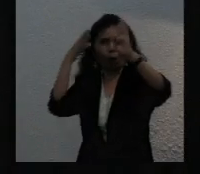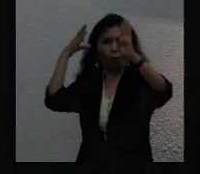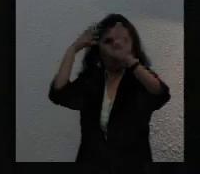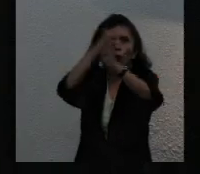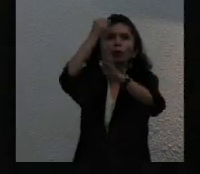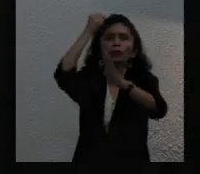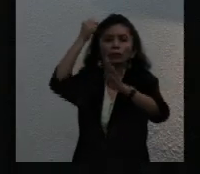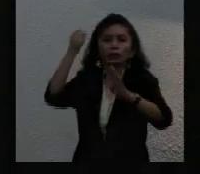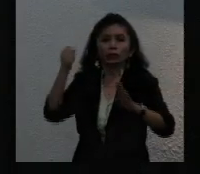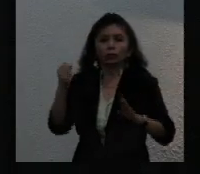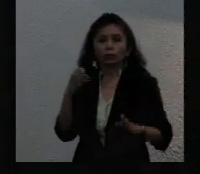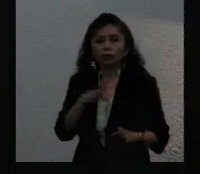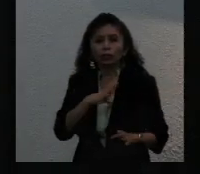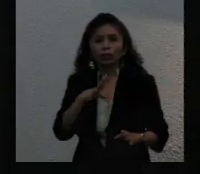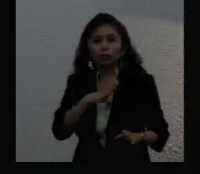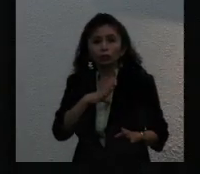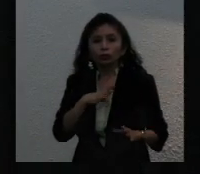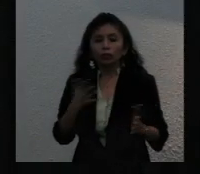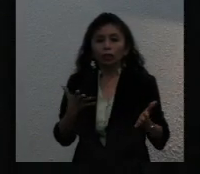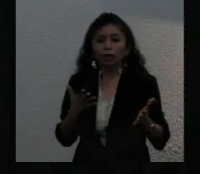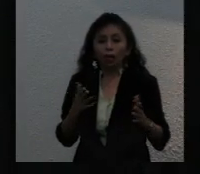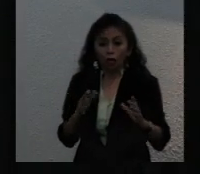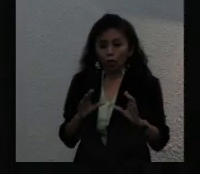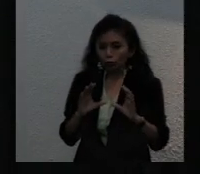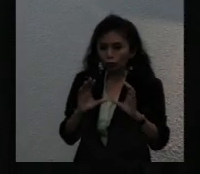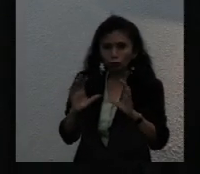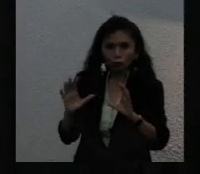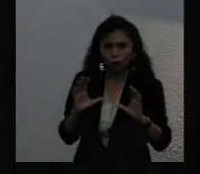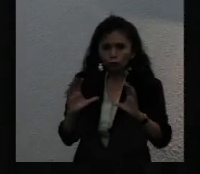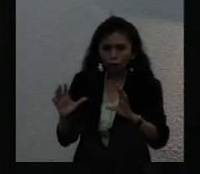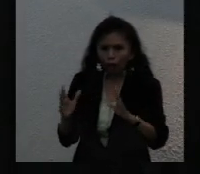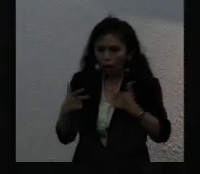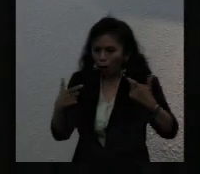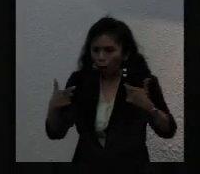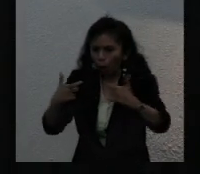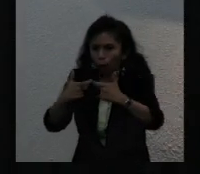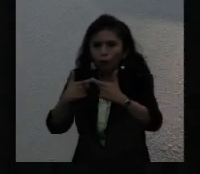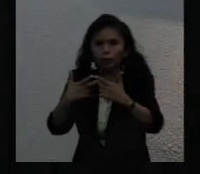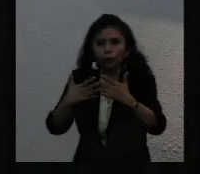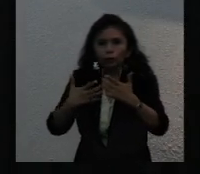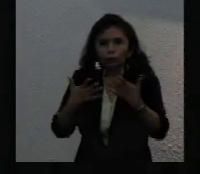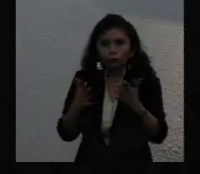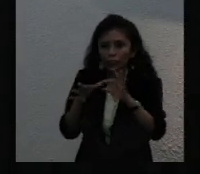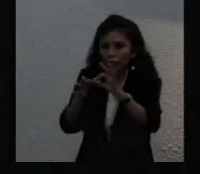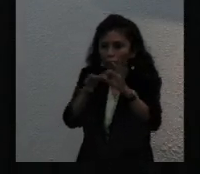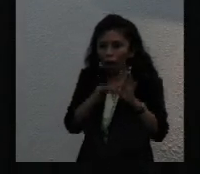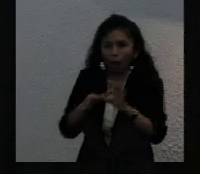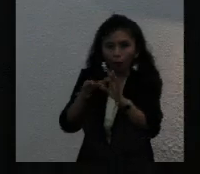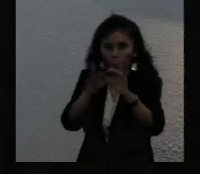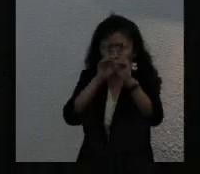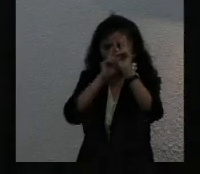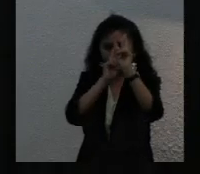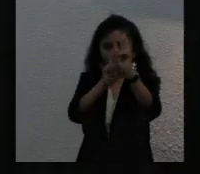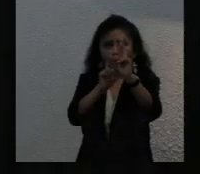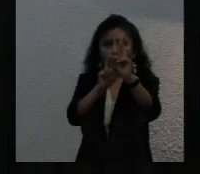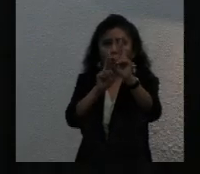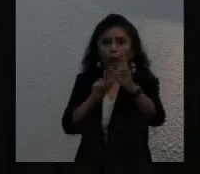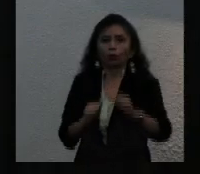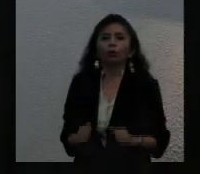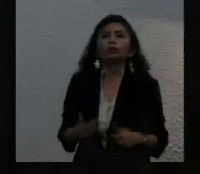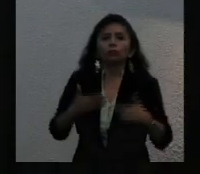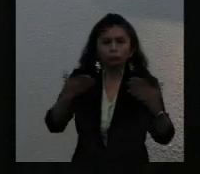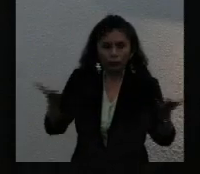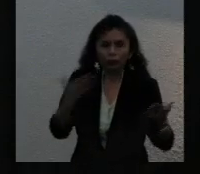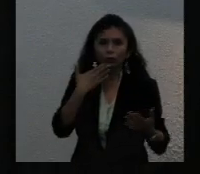resultados tenemos que preservar y desarrollar la colaboración y el respeto interinstitucional. Si